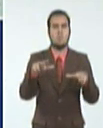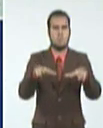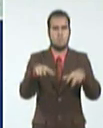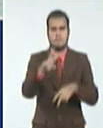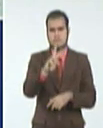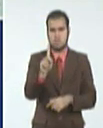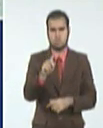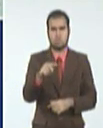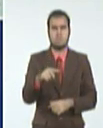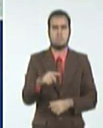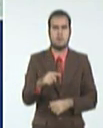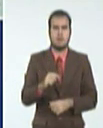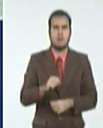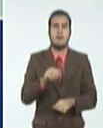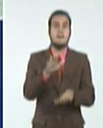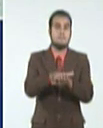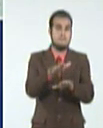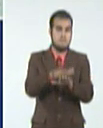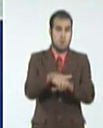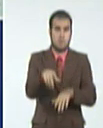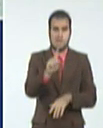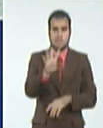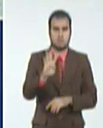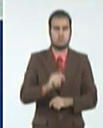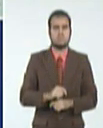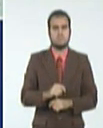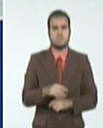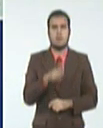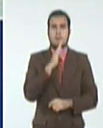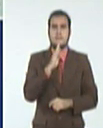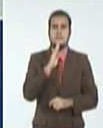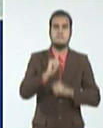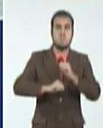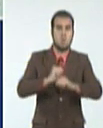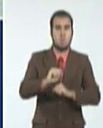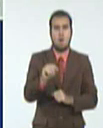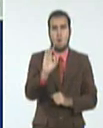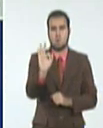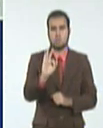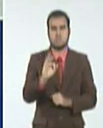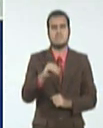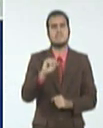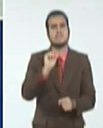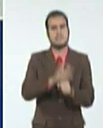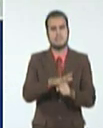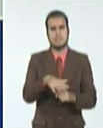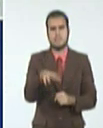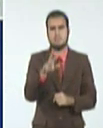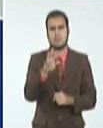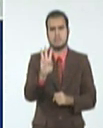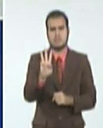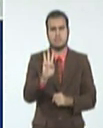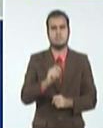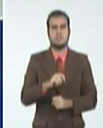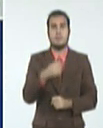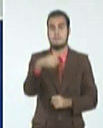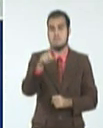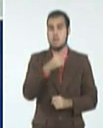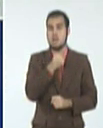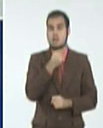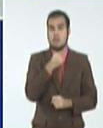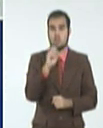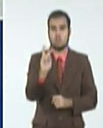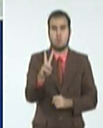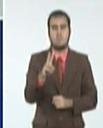Majagua 14, Baraguá 8, Chambas 3, 1 de enero 2 y Bolivia 2.